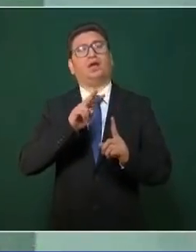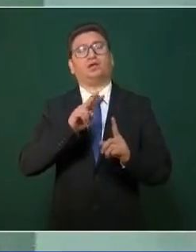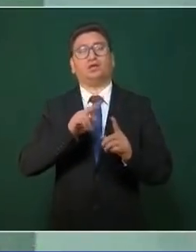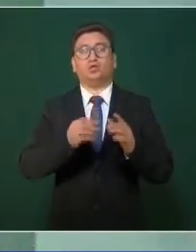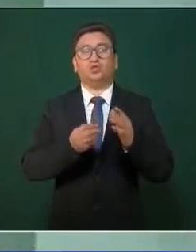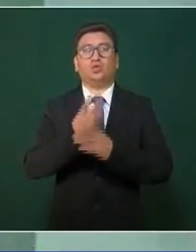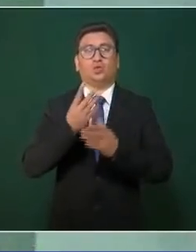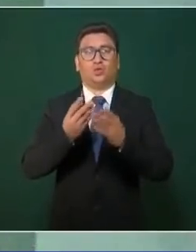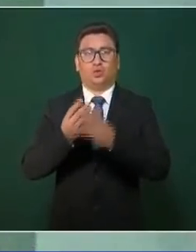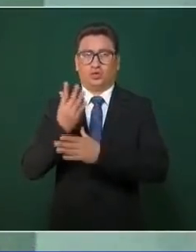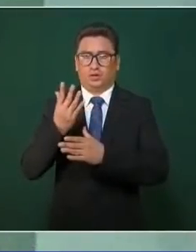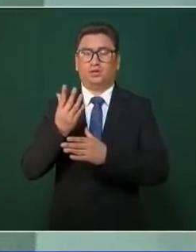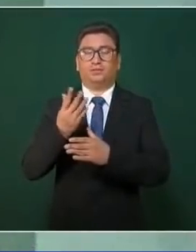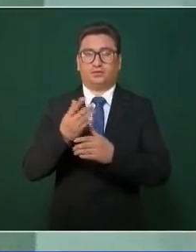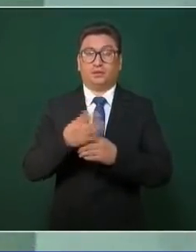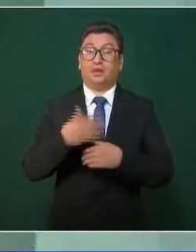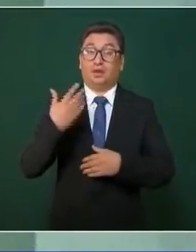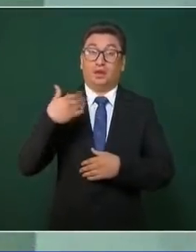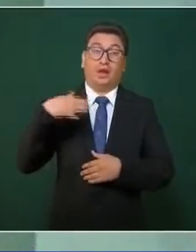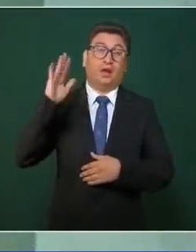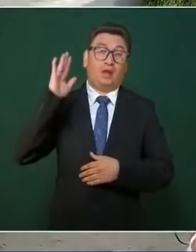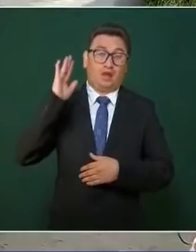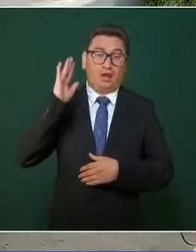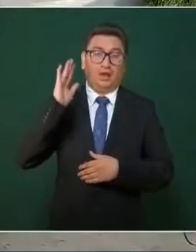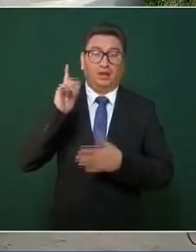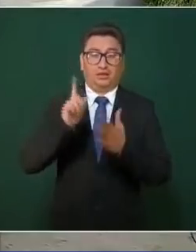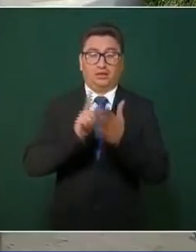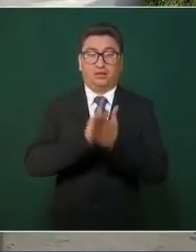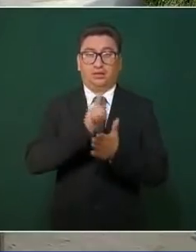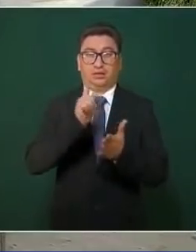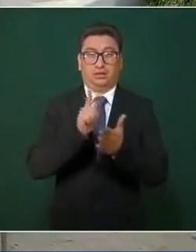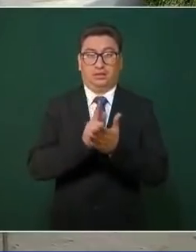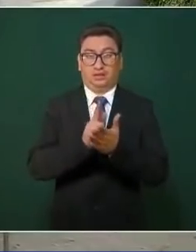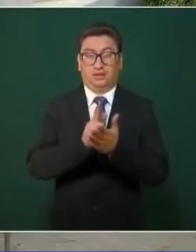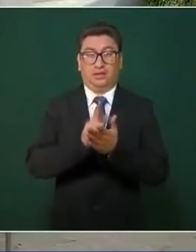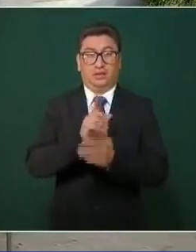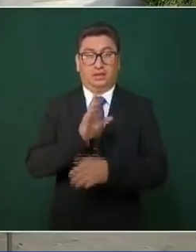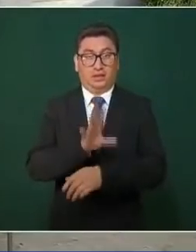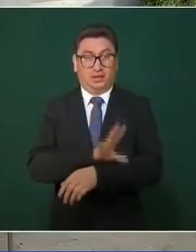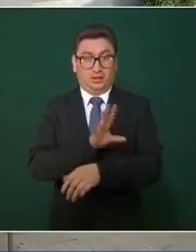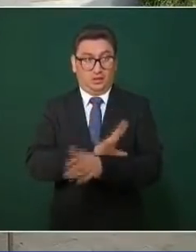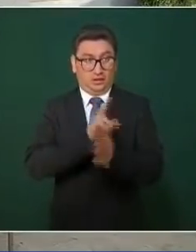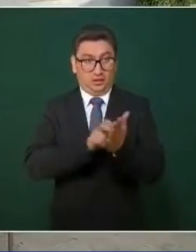Cuando se aprobó esa reforma energética